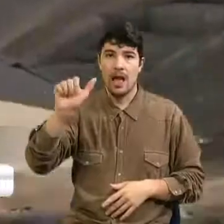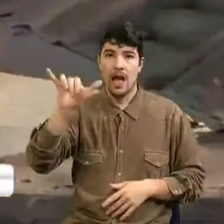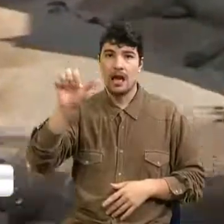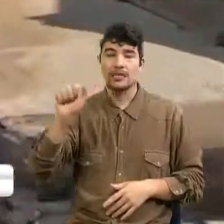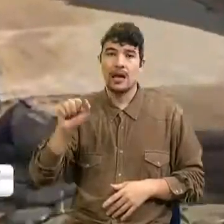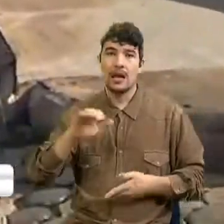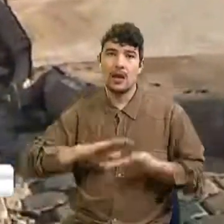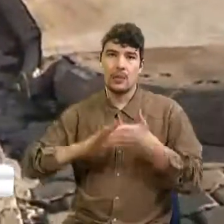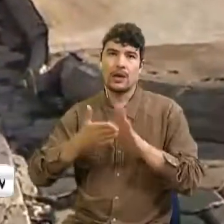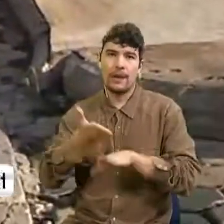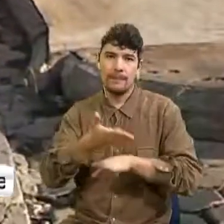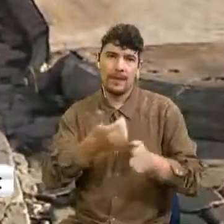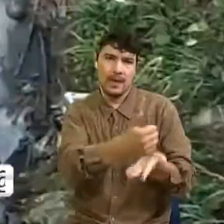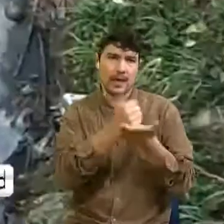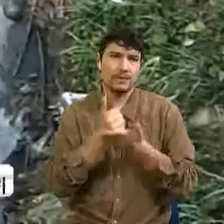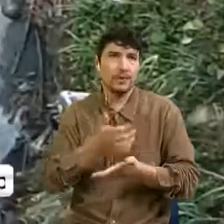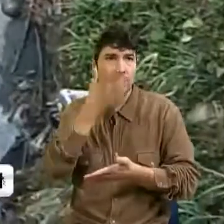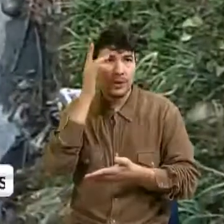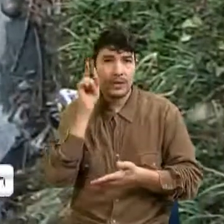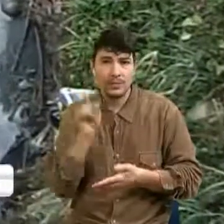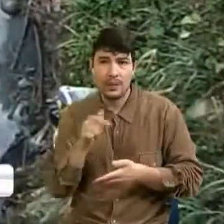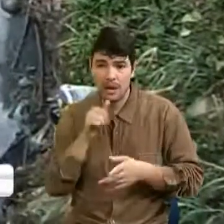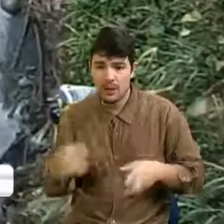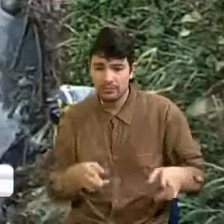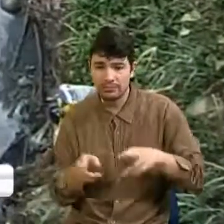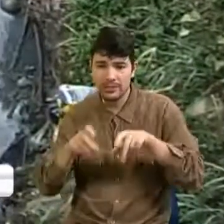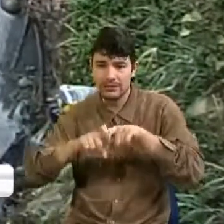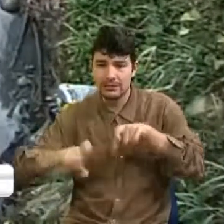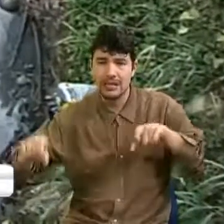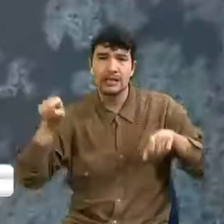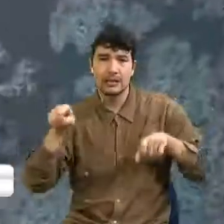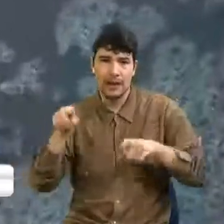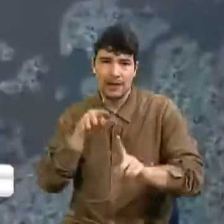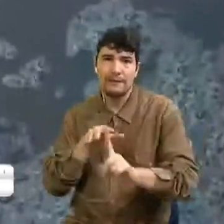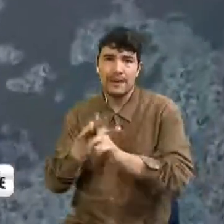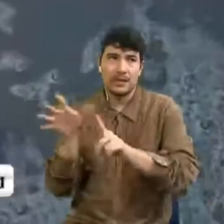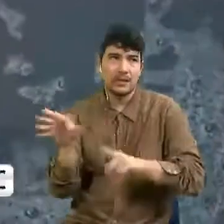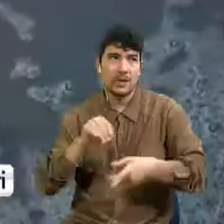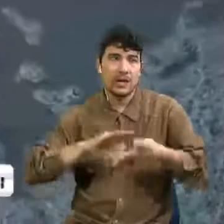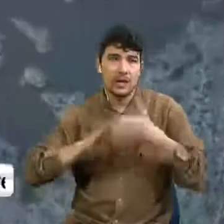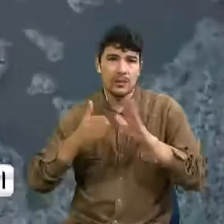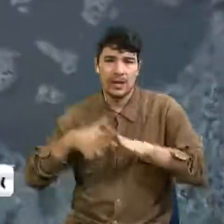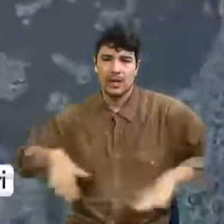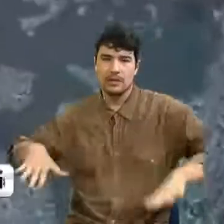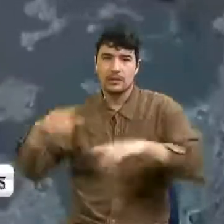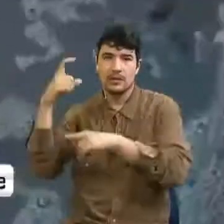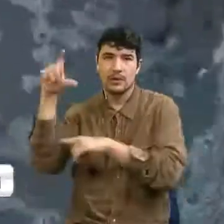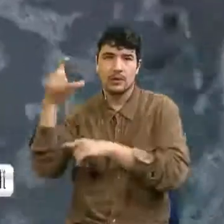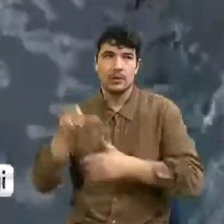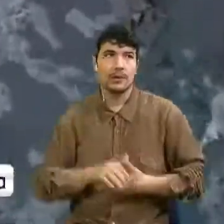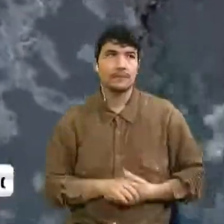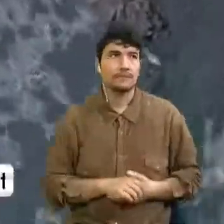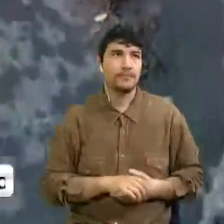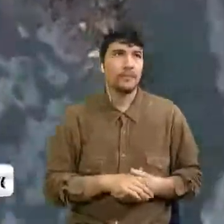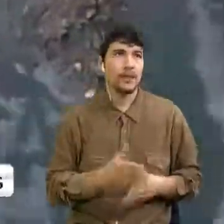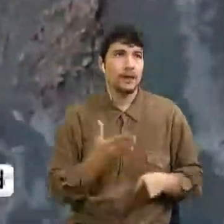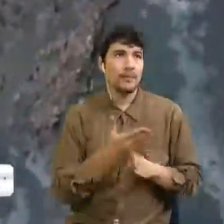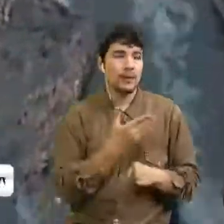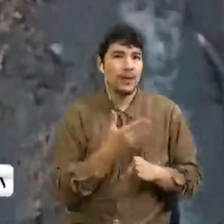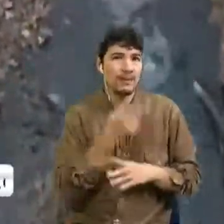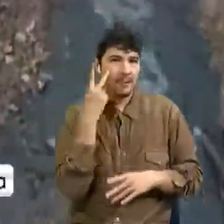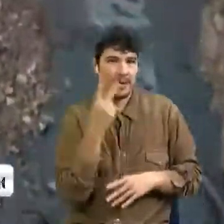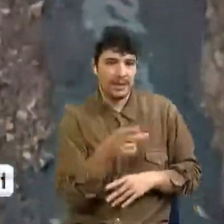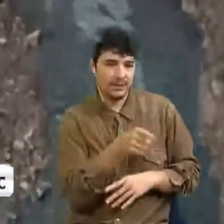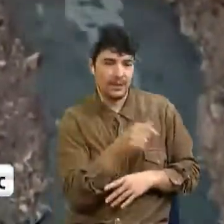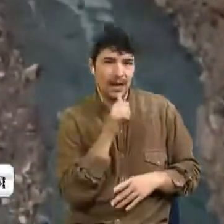canalizar el sitio por el que recorren aguas negras que estarían afectando a la población de esta zona de cúcuta la problemática como la ve el canal